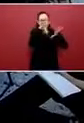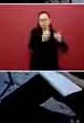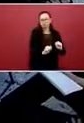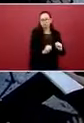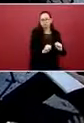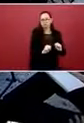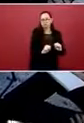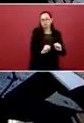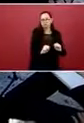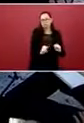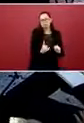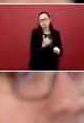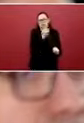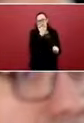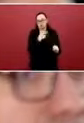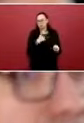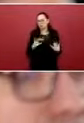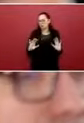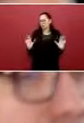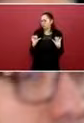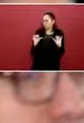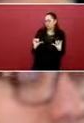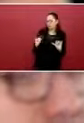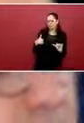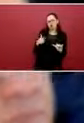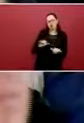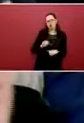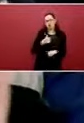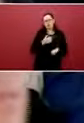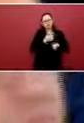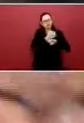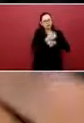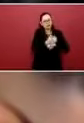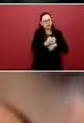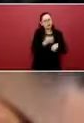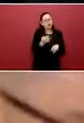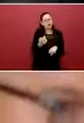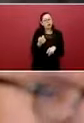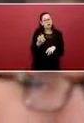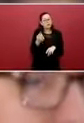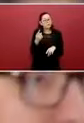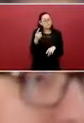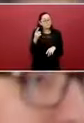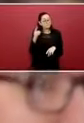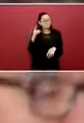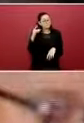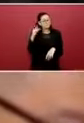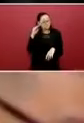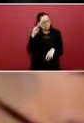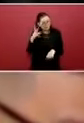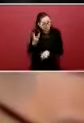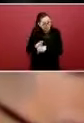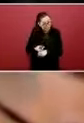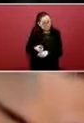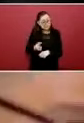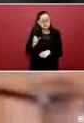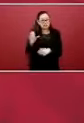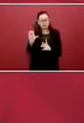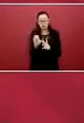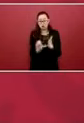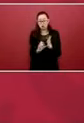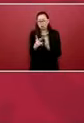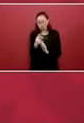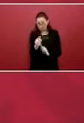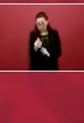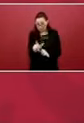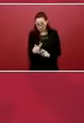agarrar para precisamente quedar impune? ¿Se piensa homologar el Código Penal más allá del operativo, presidente?